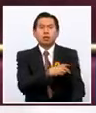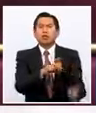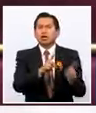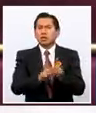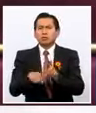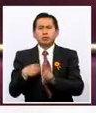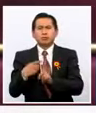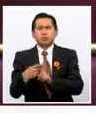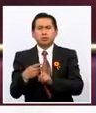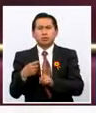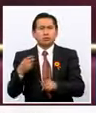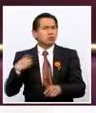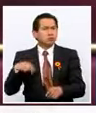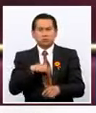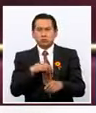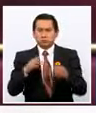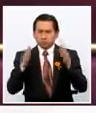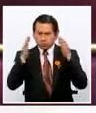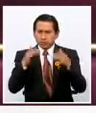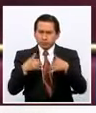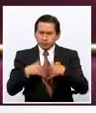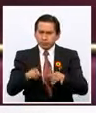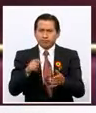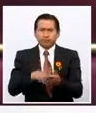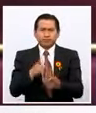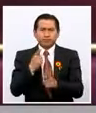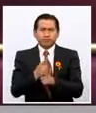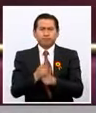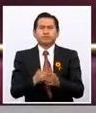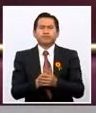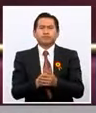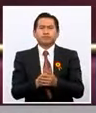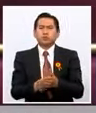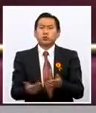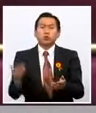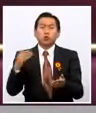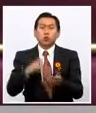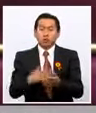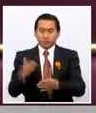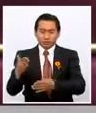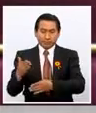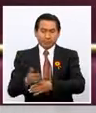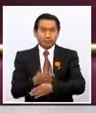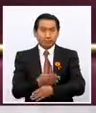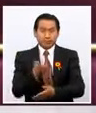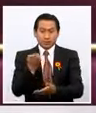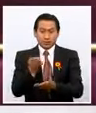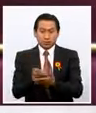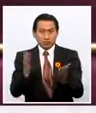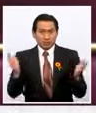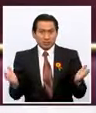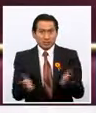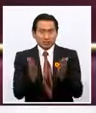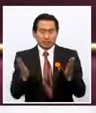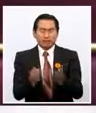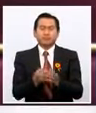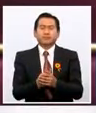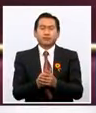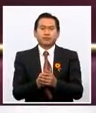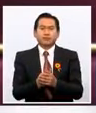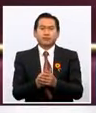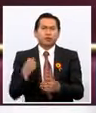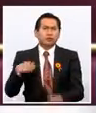y seguiremos dedicando mucho esfuerzo a la recuperación de la economía sabemos